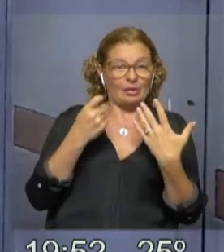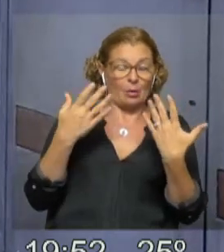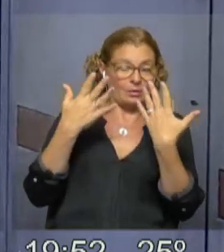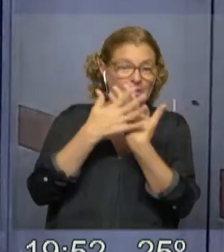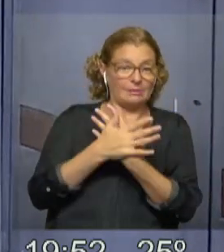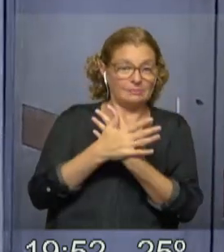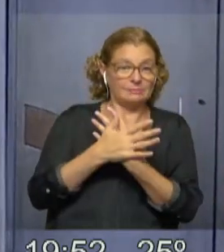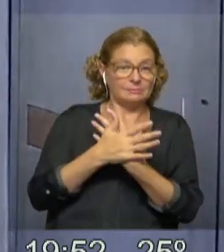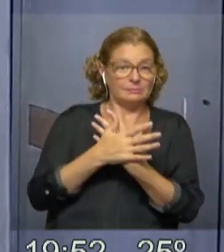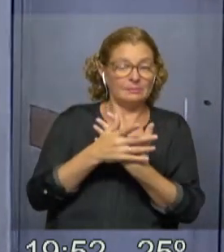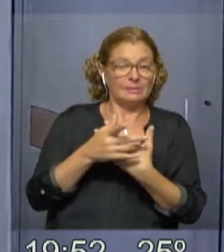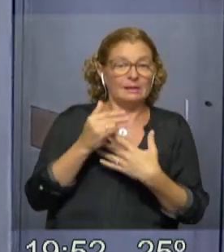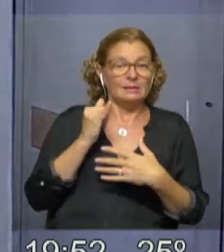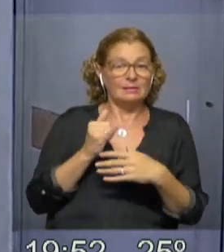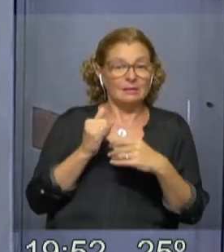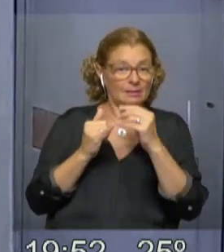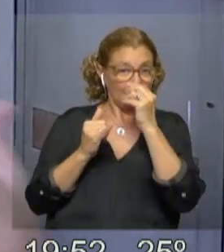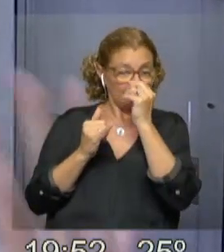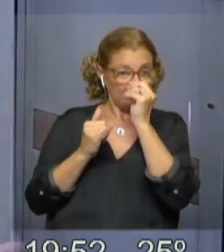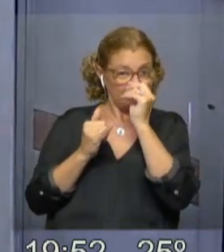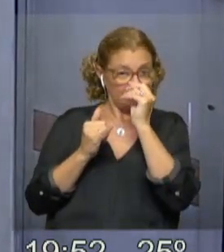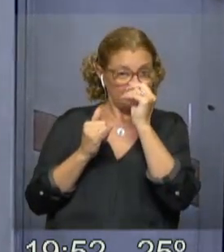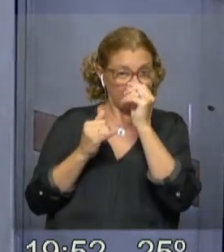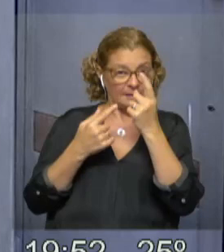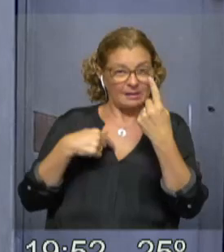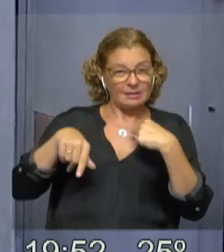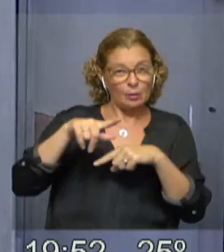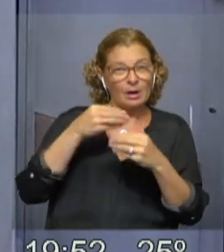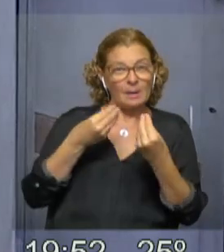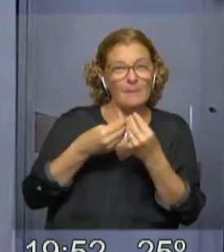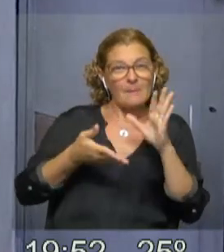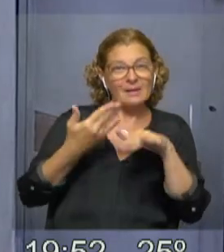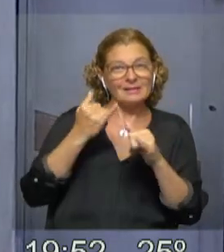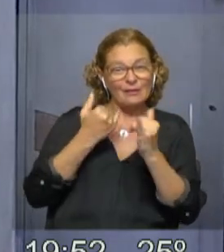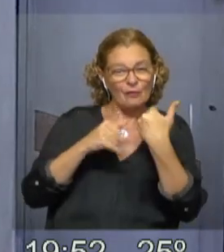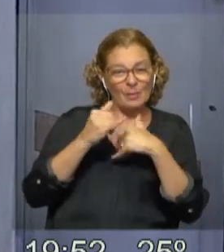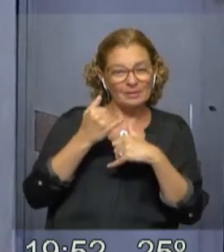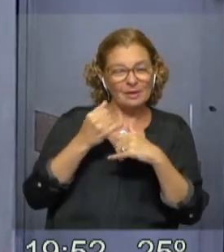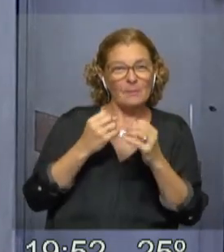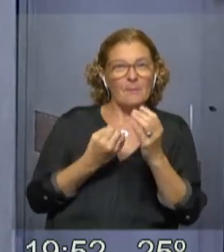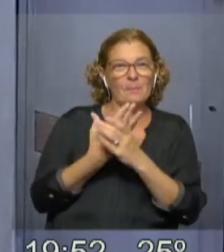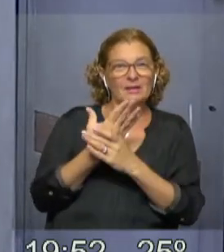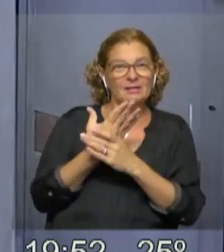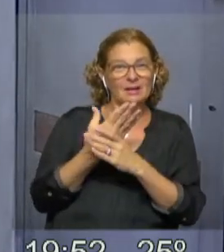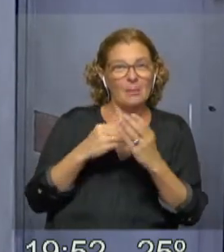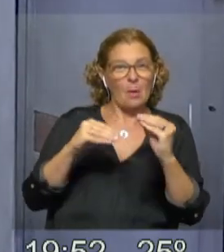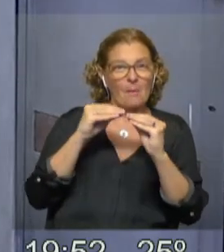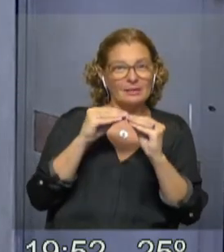invisibilizadas. Que si circulara mayor información y si apareciéramos un poco más en todos los